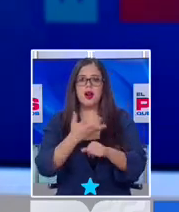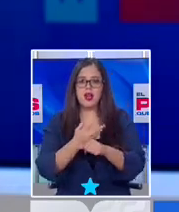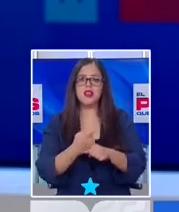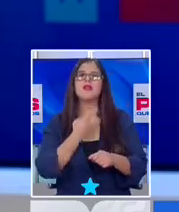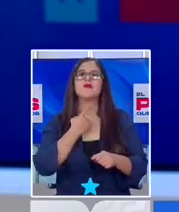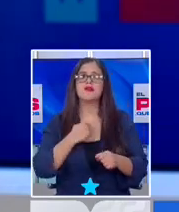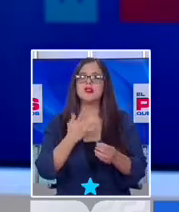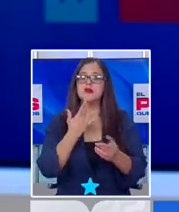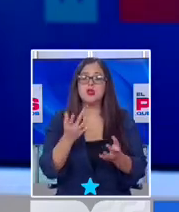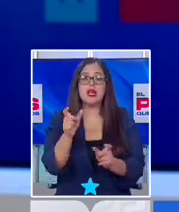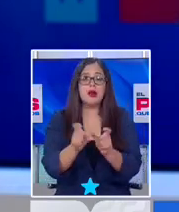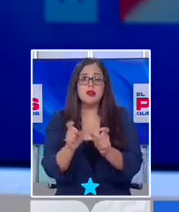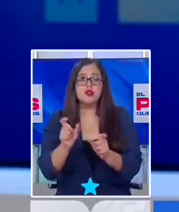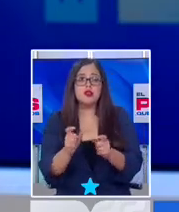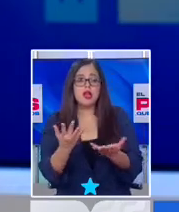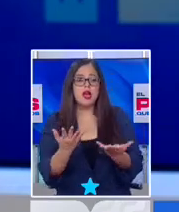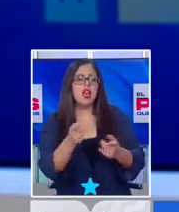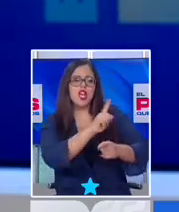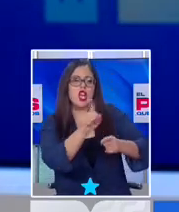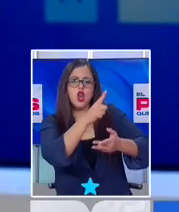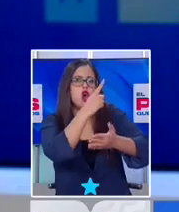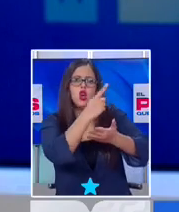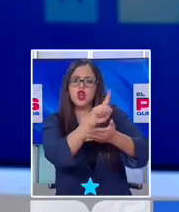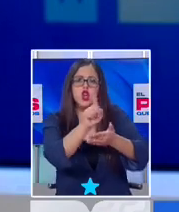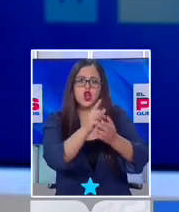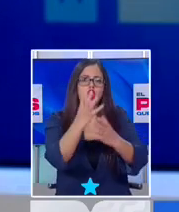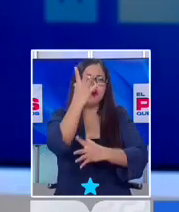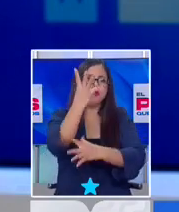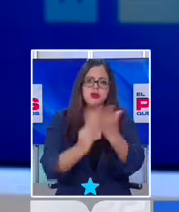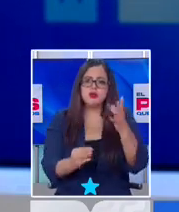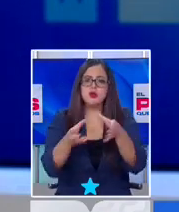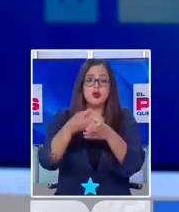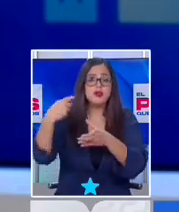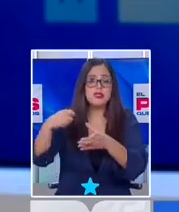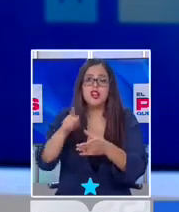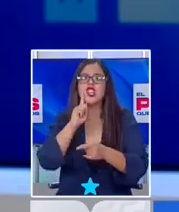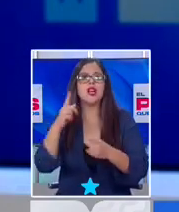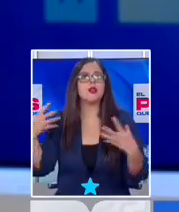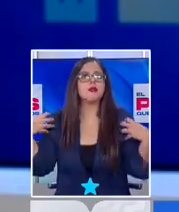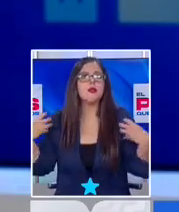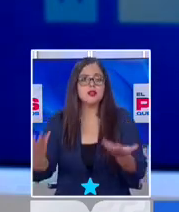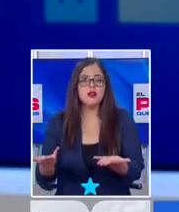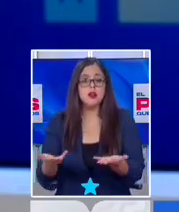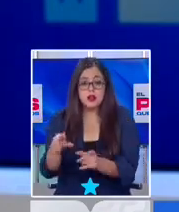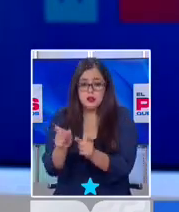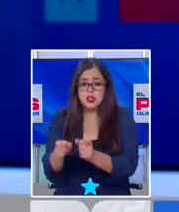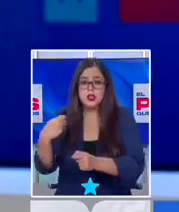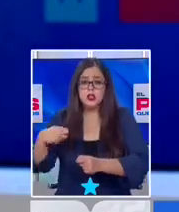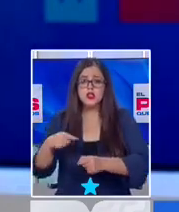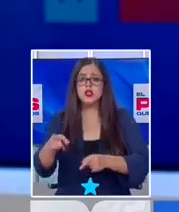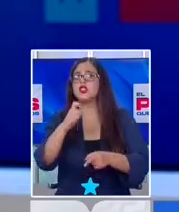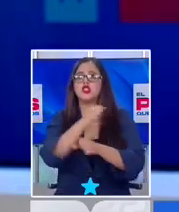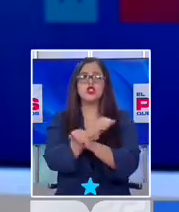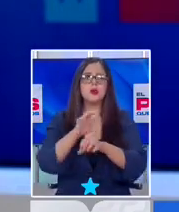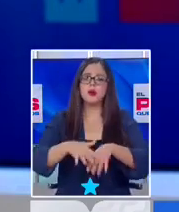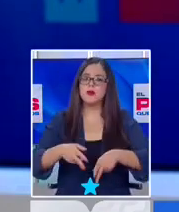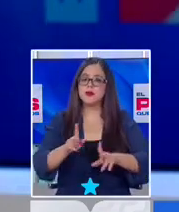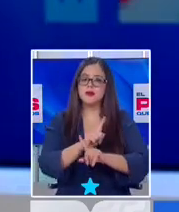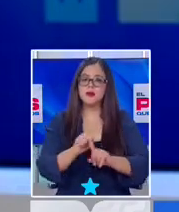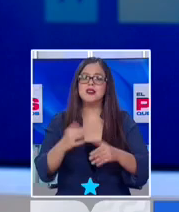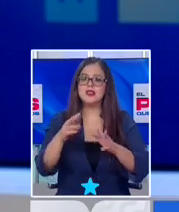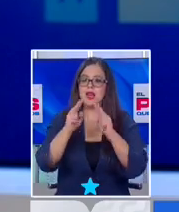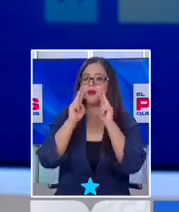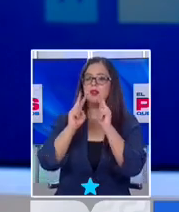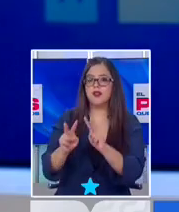primeros que salen a defender que no se elimine el senado son los senadores y yo creo que eso es absolutamente inadmisible y es lo que estaba